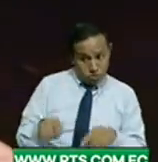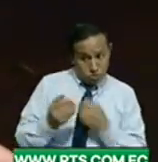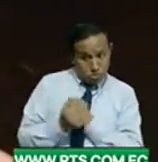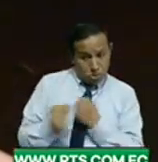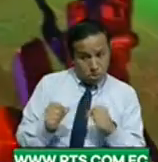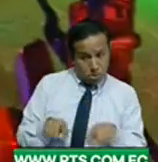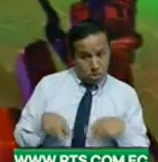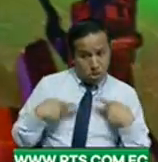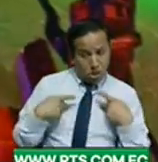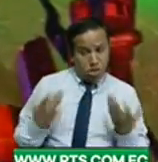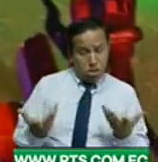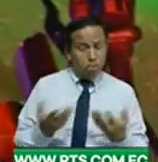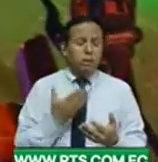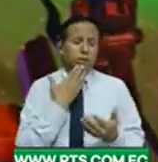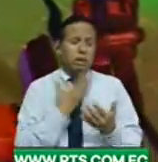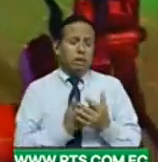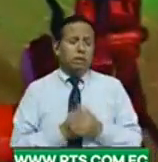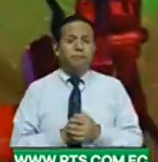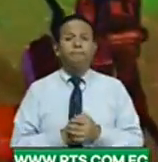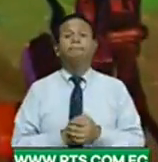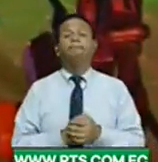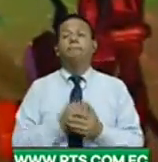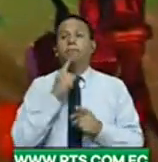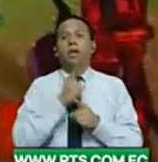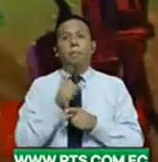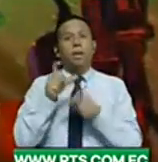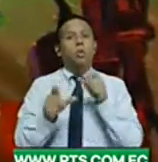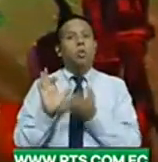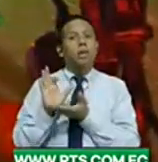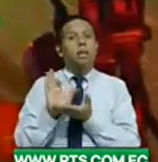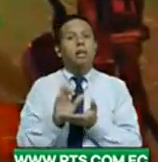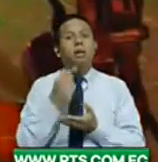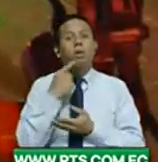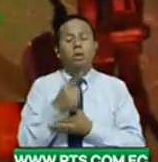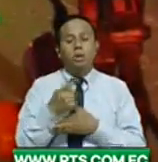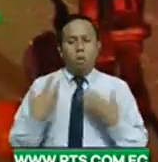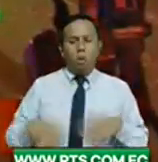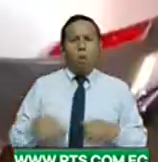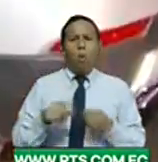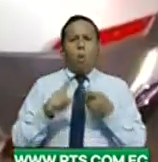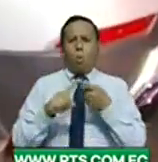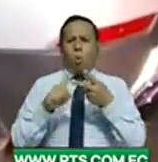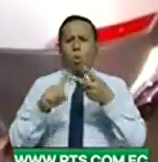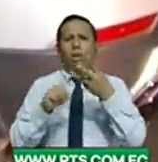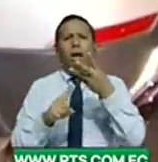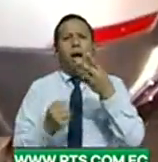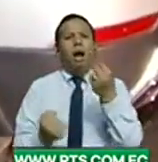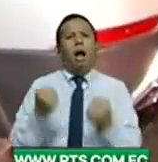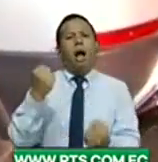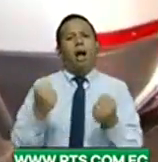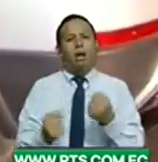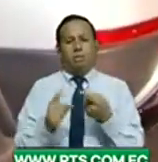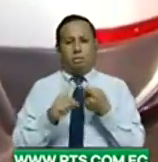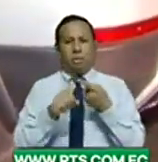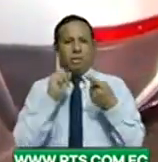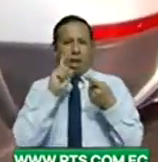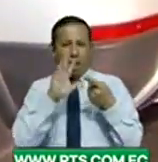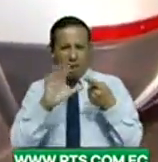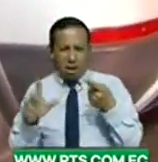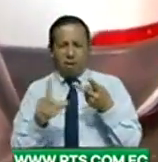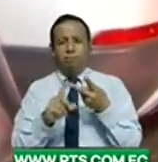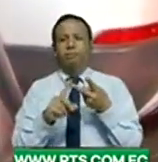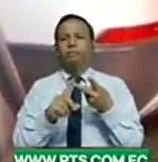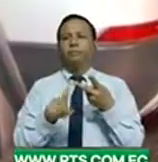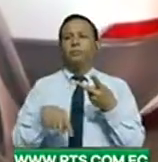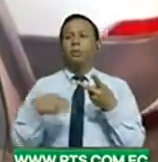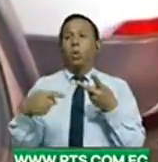Los testigos indicaron que es el tercer vehículo involucrado en este accidente, el de color gris, el que evitó que la plataforma los